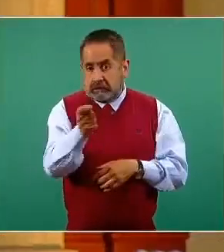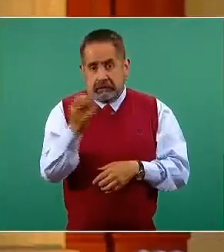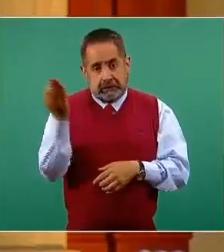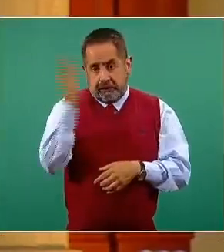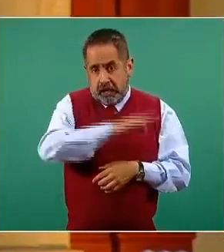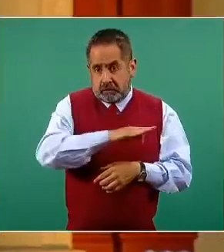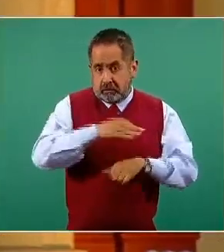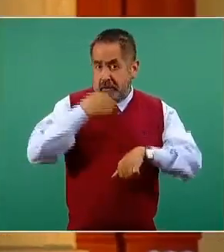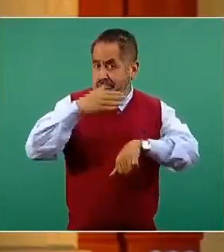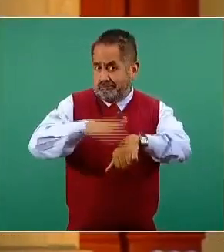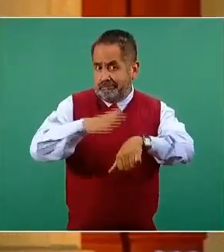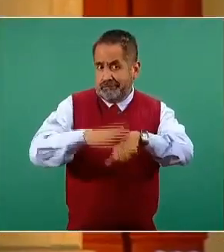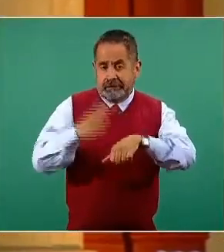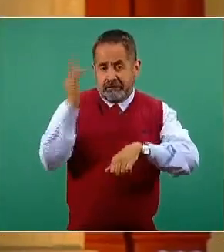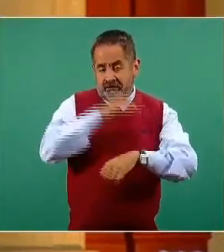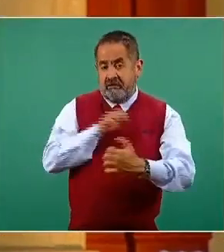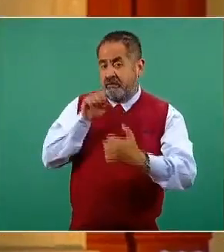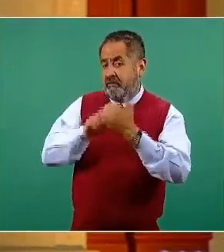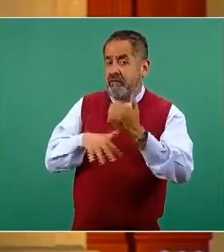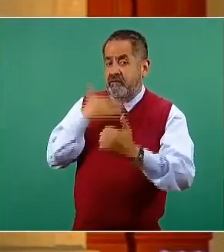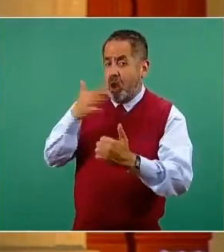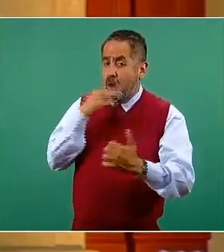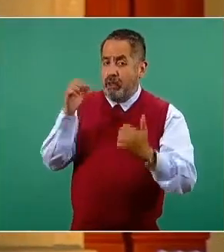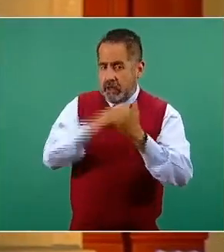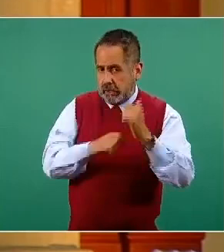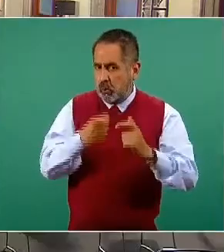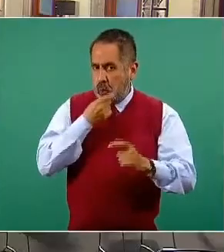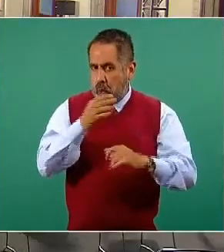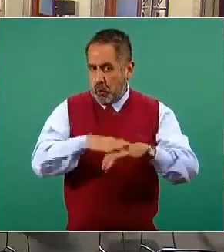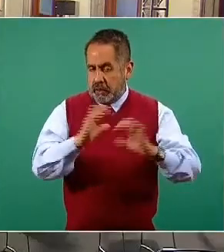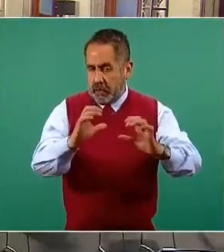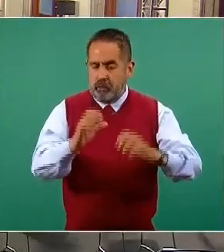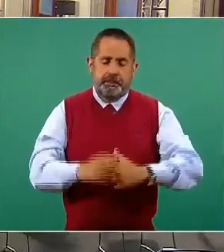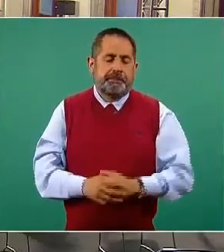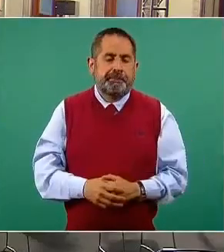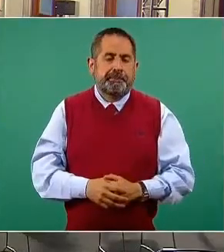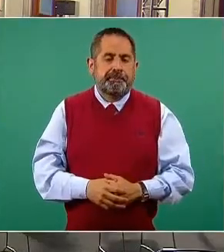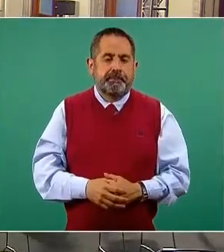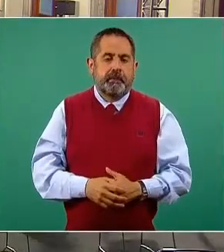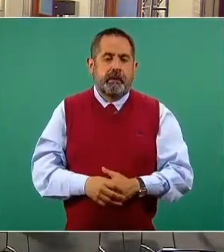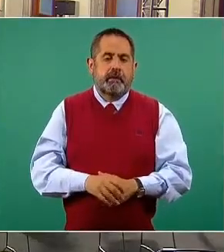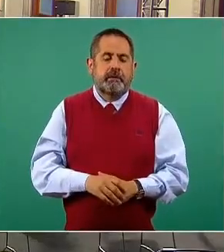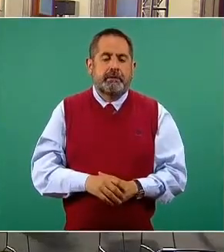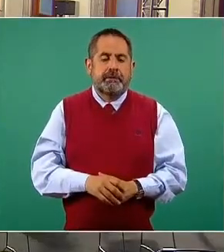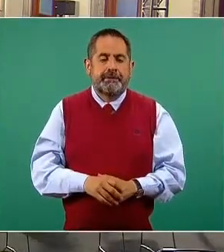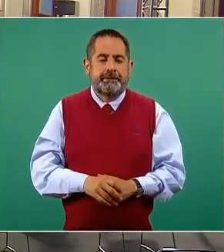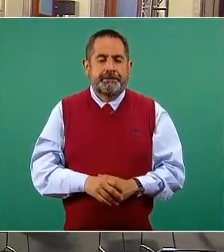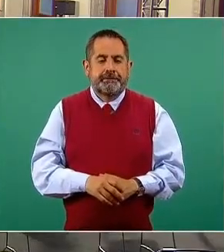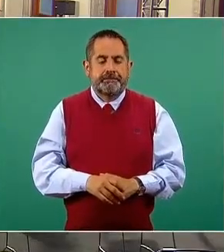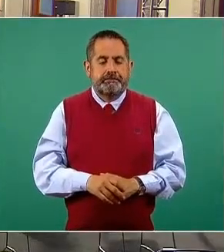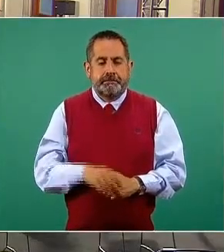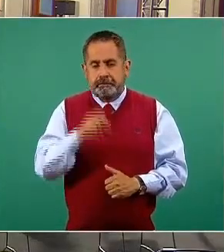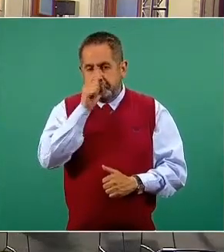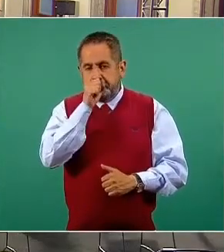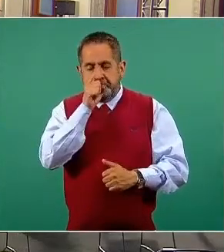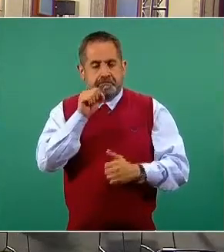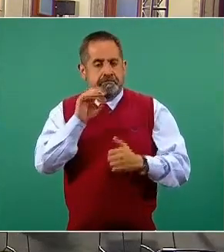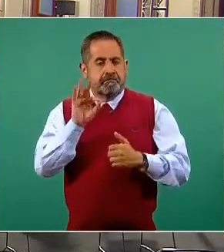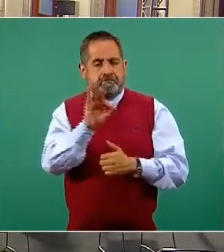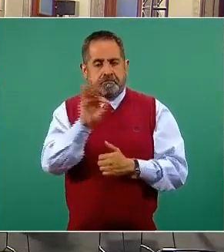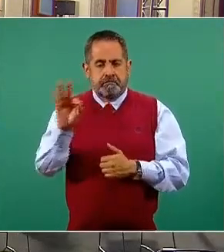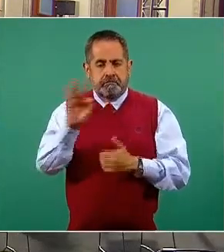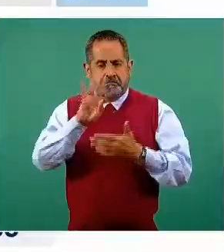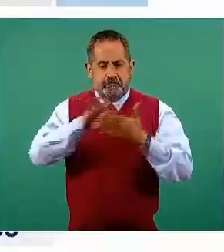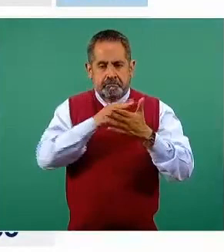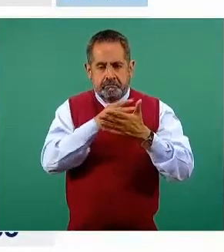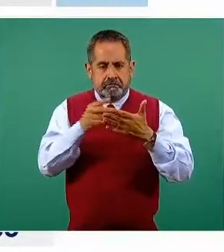se trata de un intento de fraude. Tenga mucho cuidado. La siguiente. El calendario, vamos a mitad